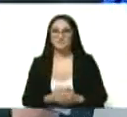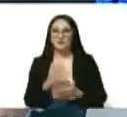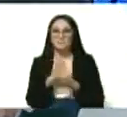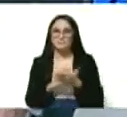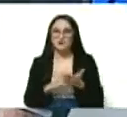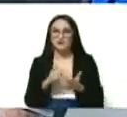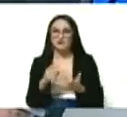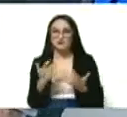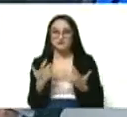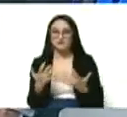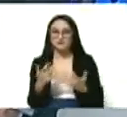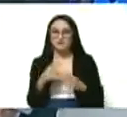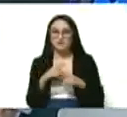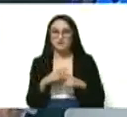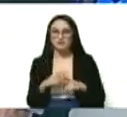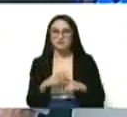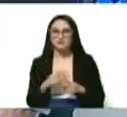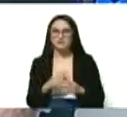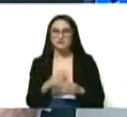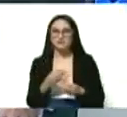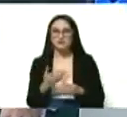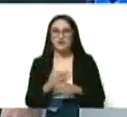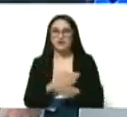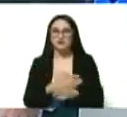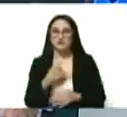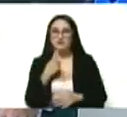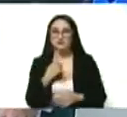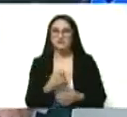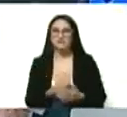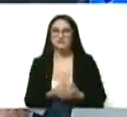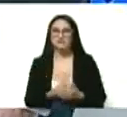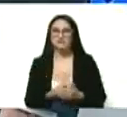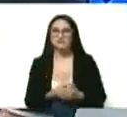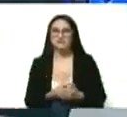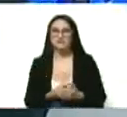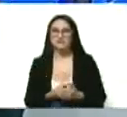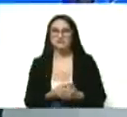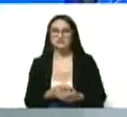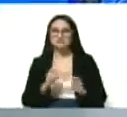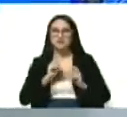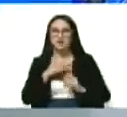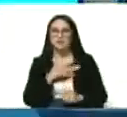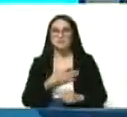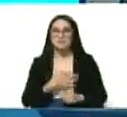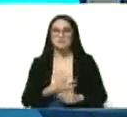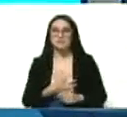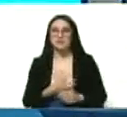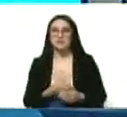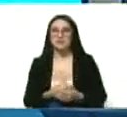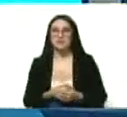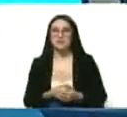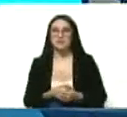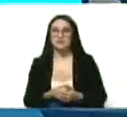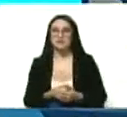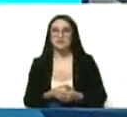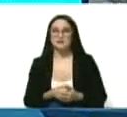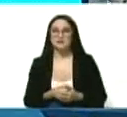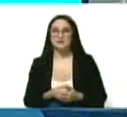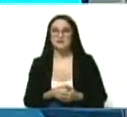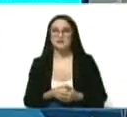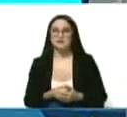este sentido de reconocimiento, como ya lo hemos dicho, a Silva Calderón, quien, como ya hemos